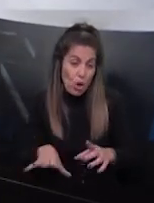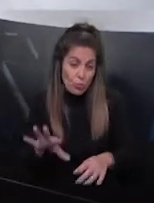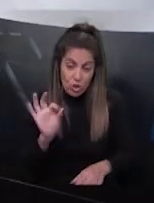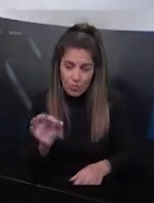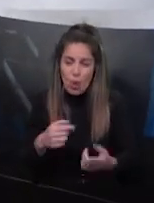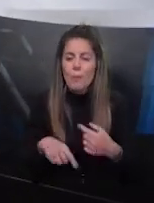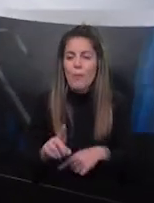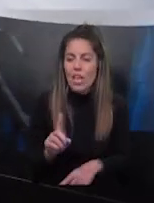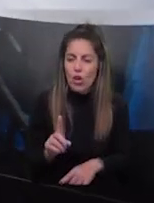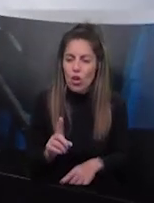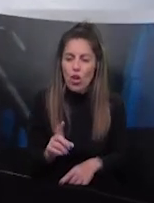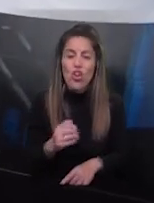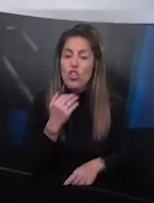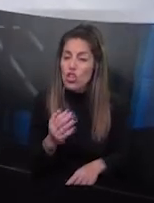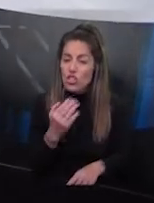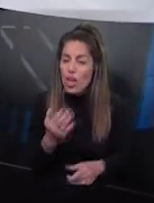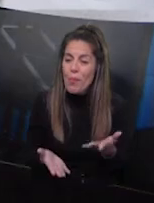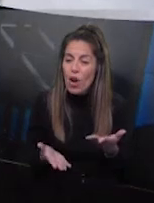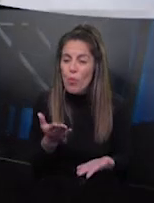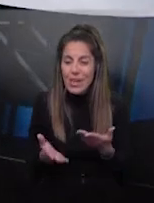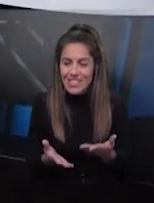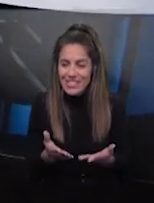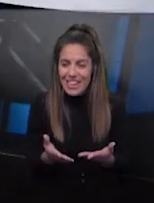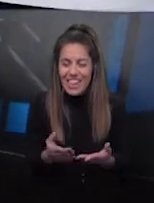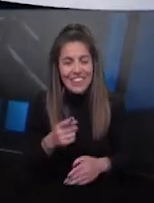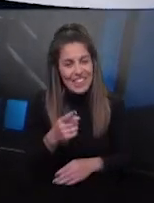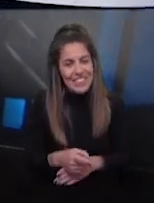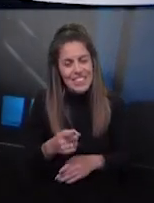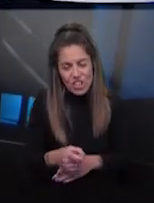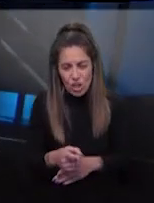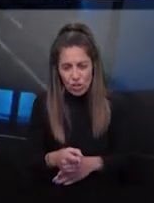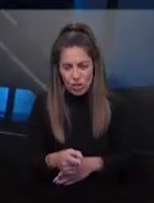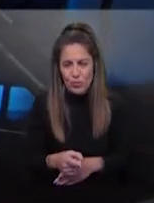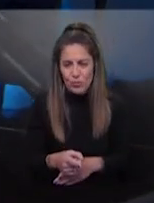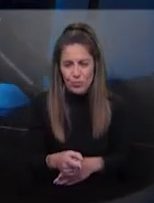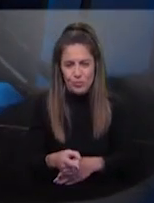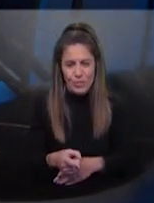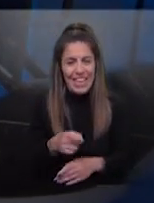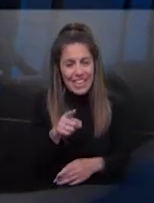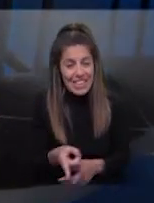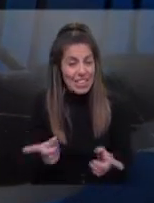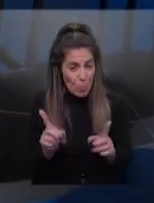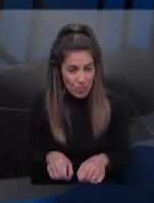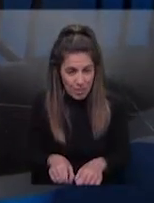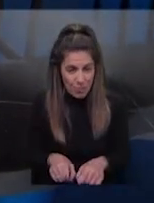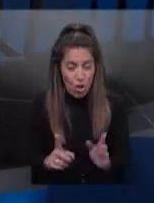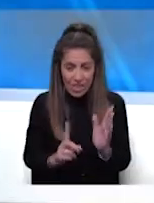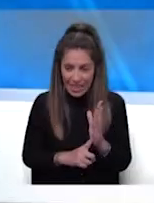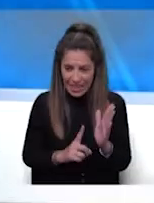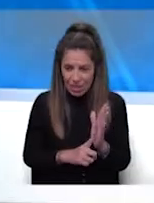Pero no sé si para compensar resolvieron que ese mismo